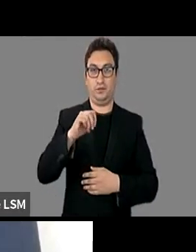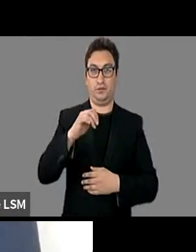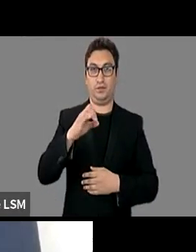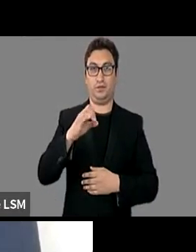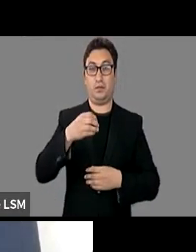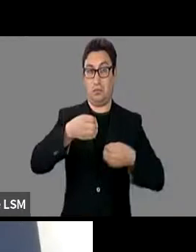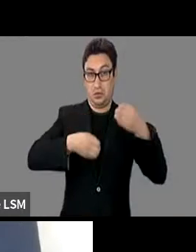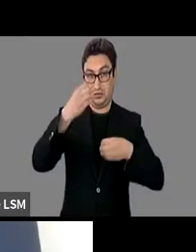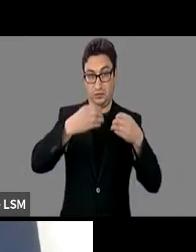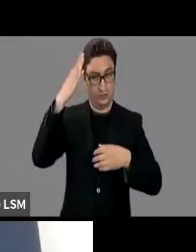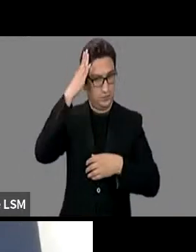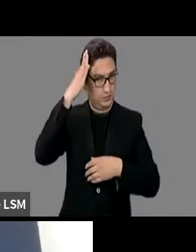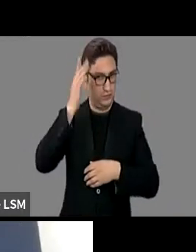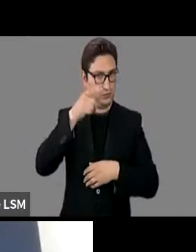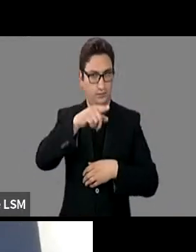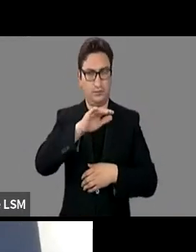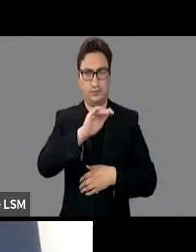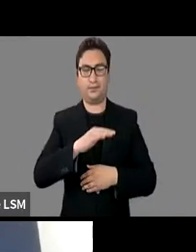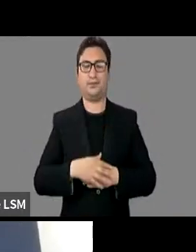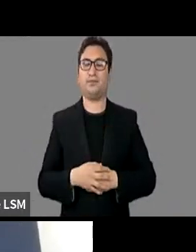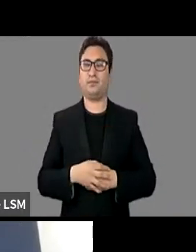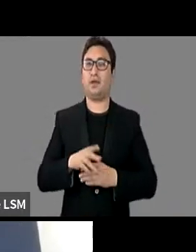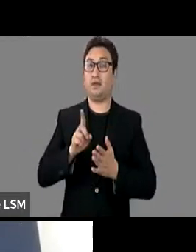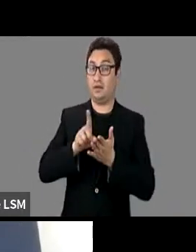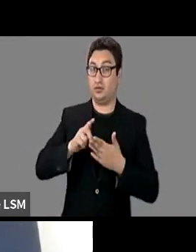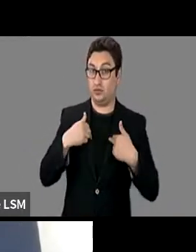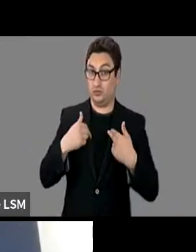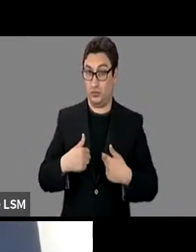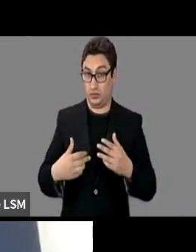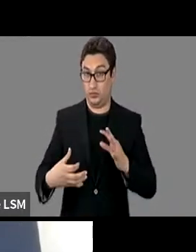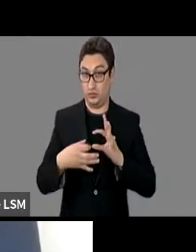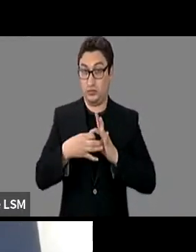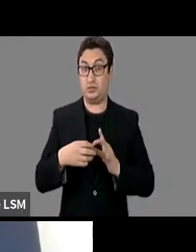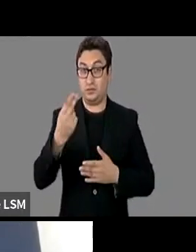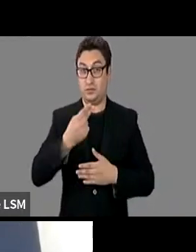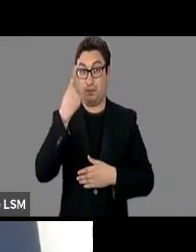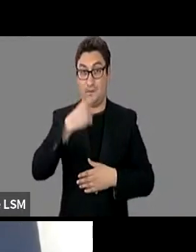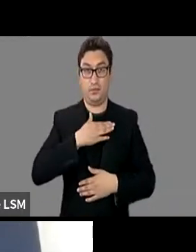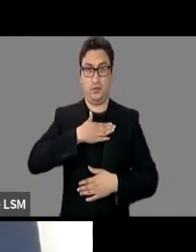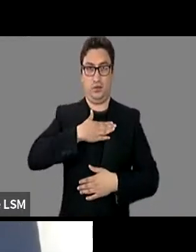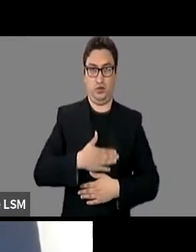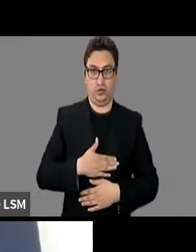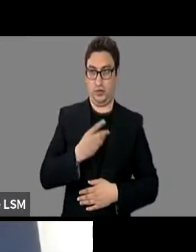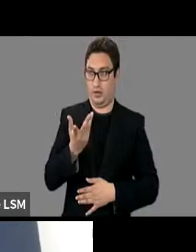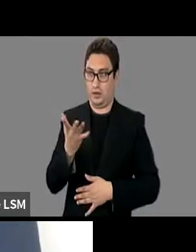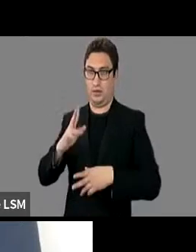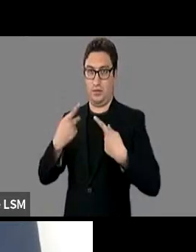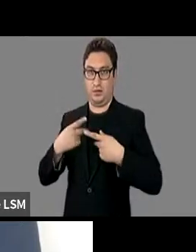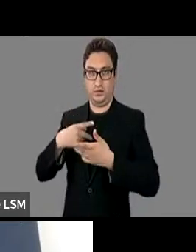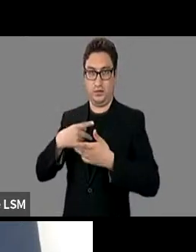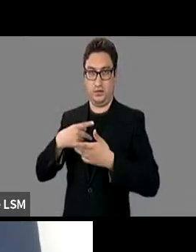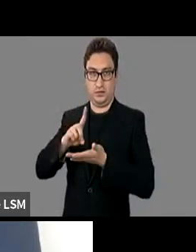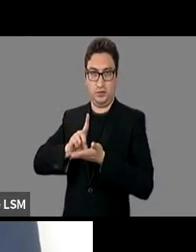imparta justicia hacia las personas con discapacidad y hacer los ajustes necesarios?